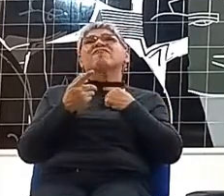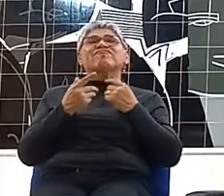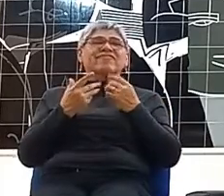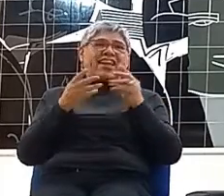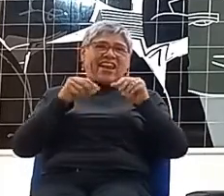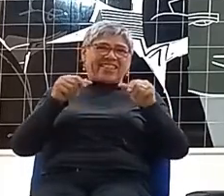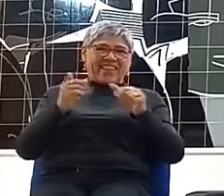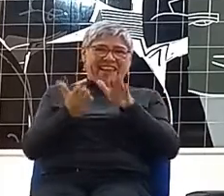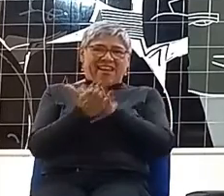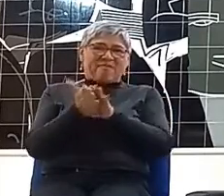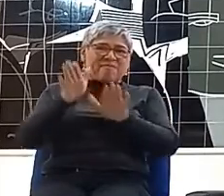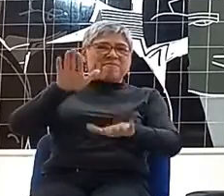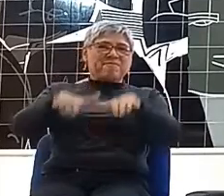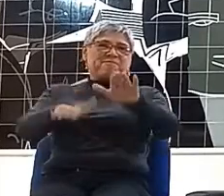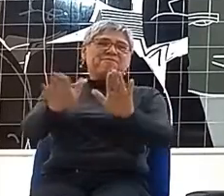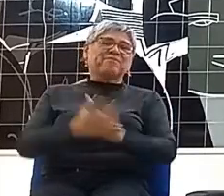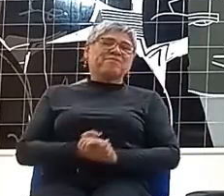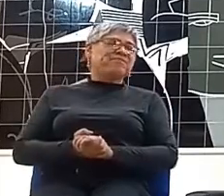primero.